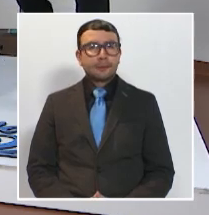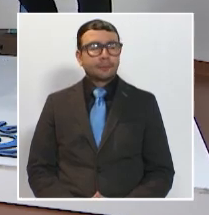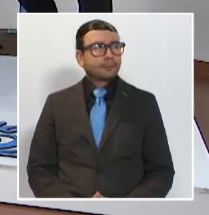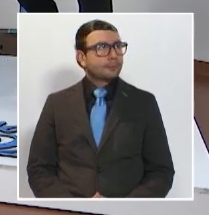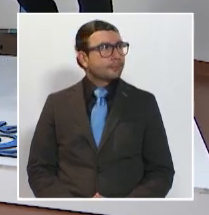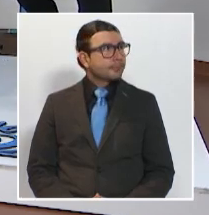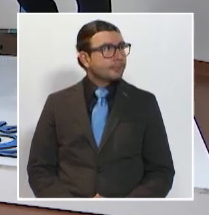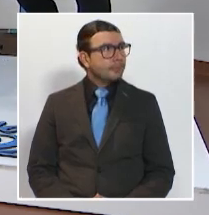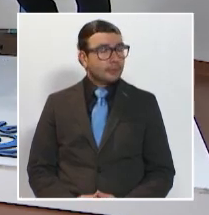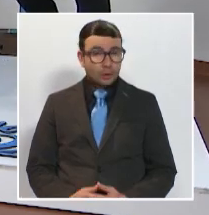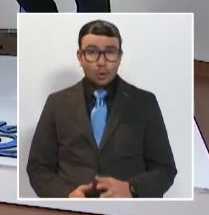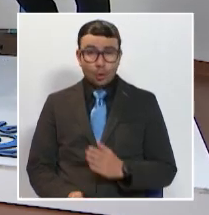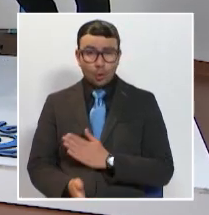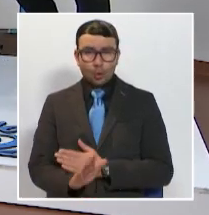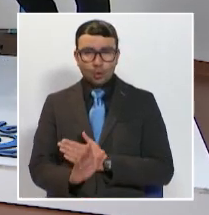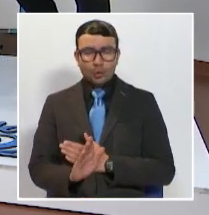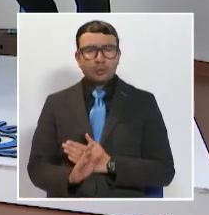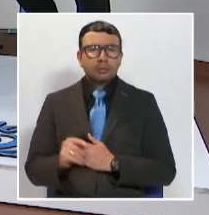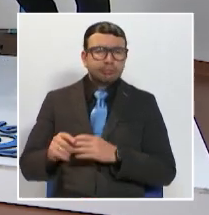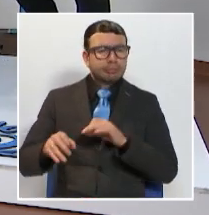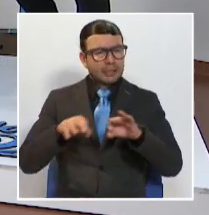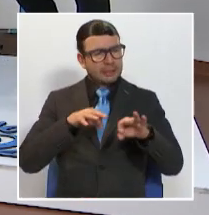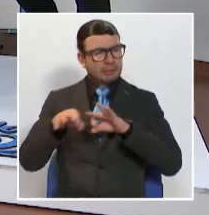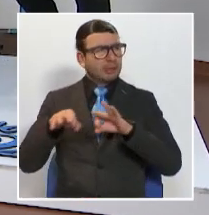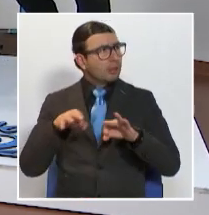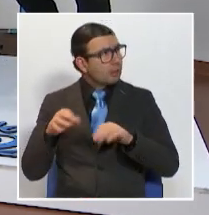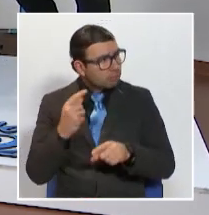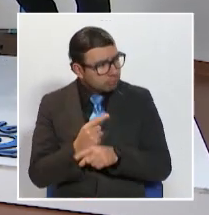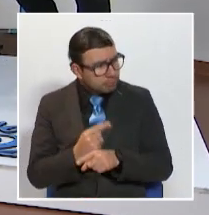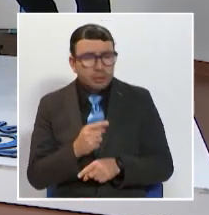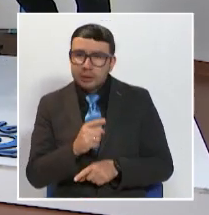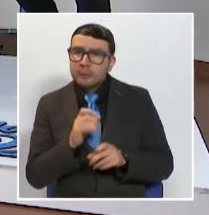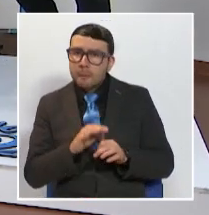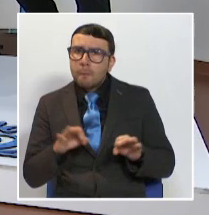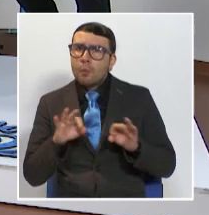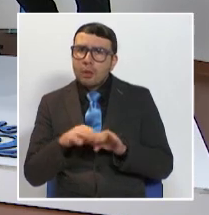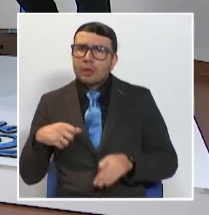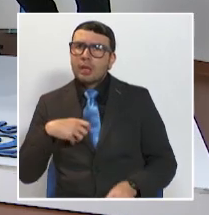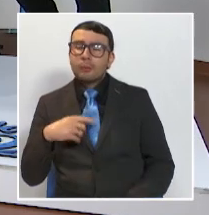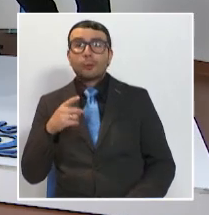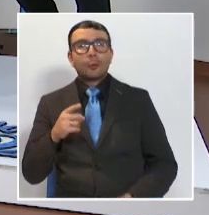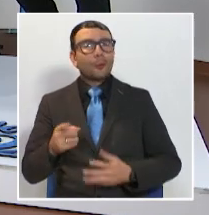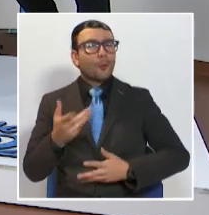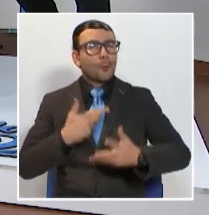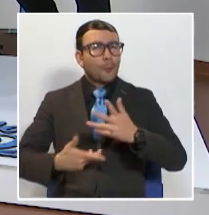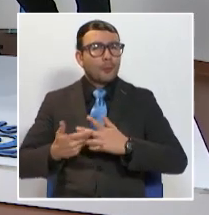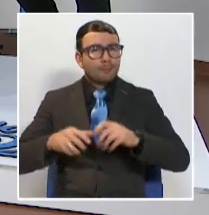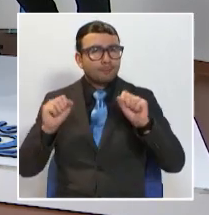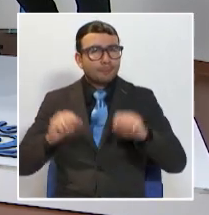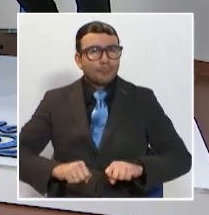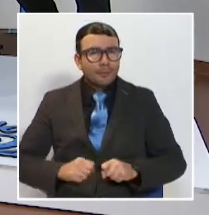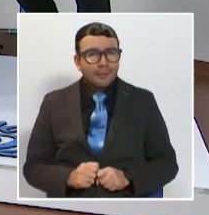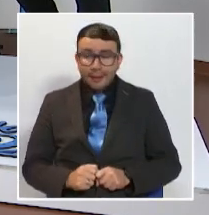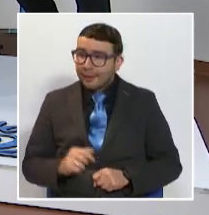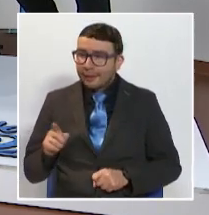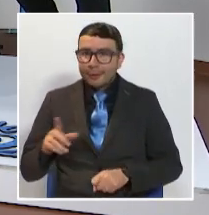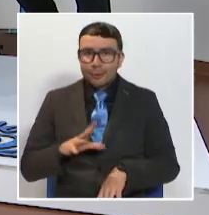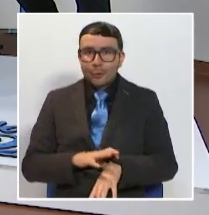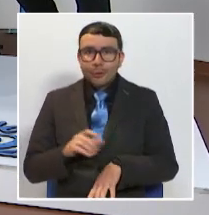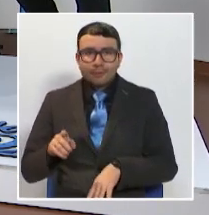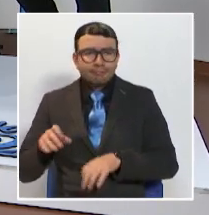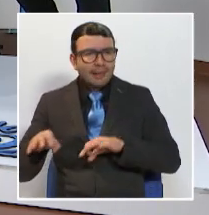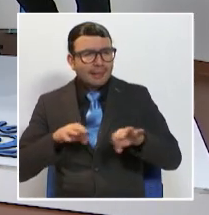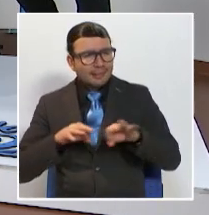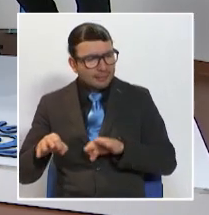Bueno, y continuamos con ustedes para exponerles este caso tan importante que tenemos hoy para compartirles, para que el doctor nos explique